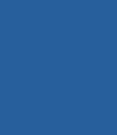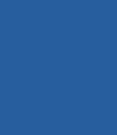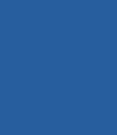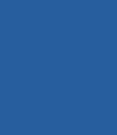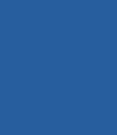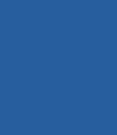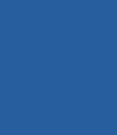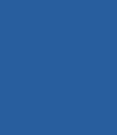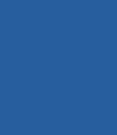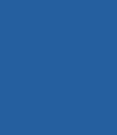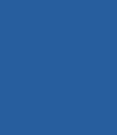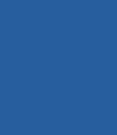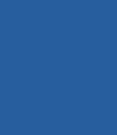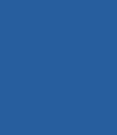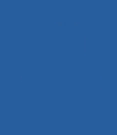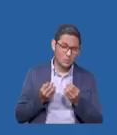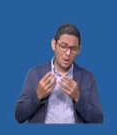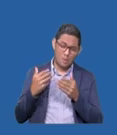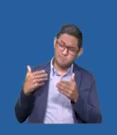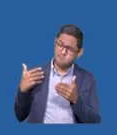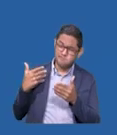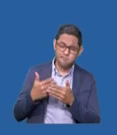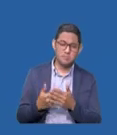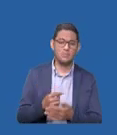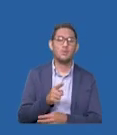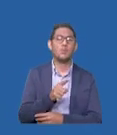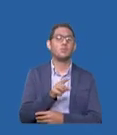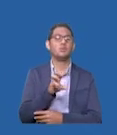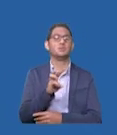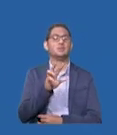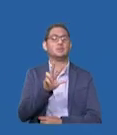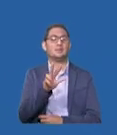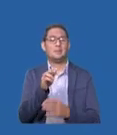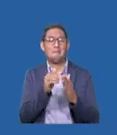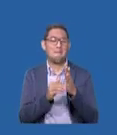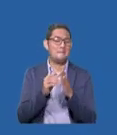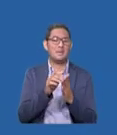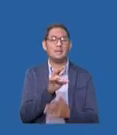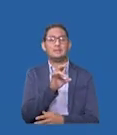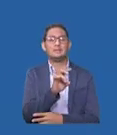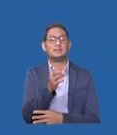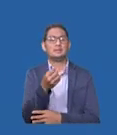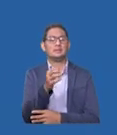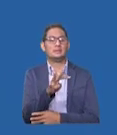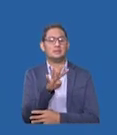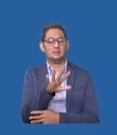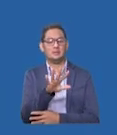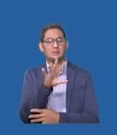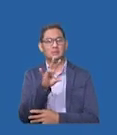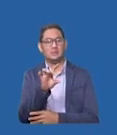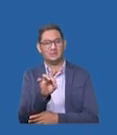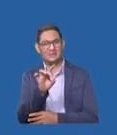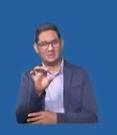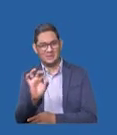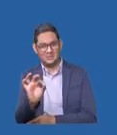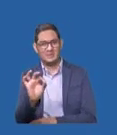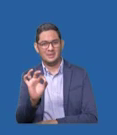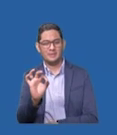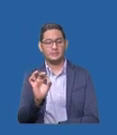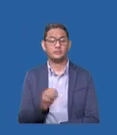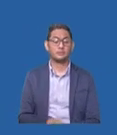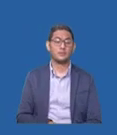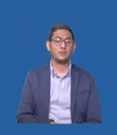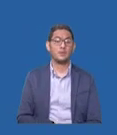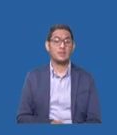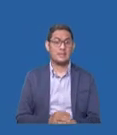en el mundo 163 millones 714 mil 589 de